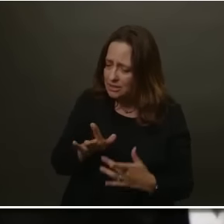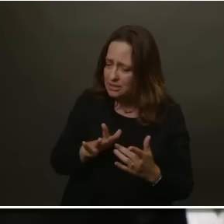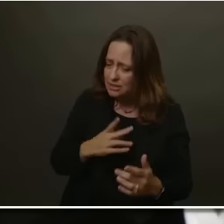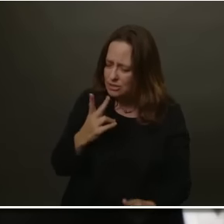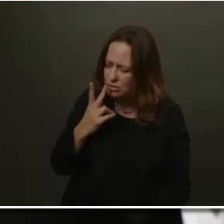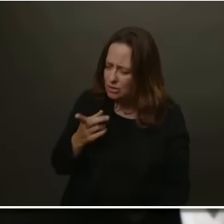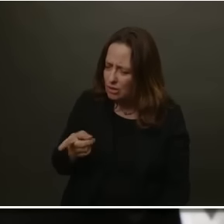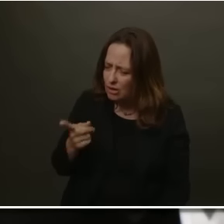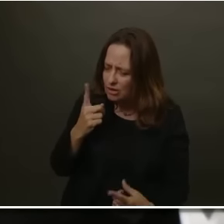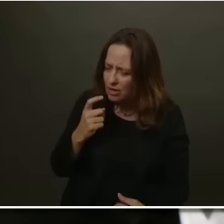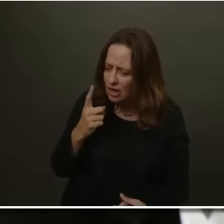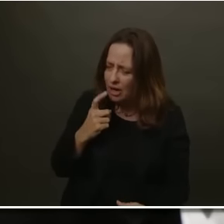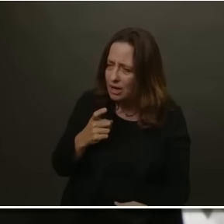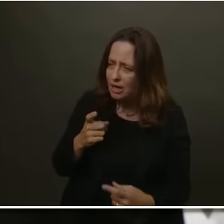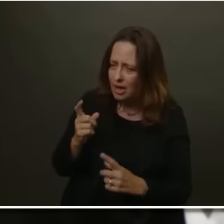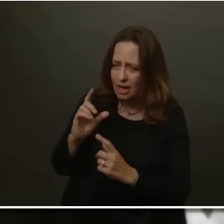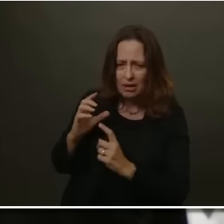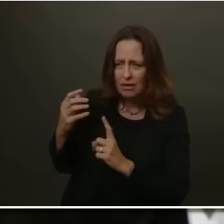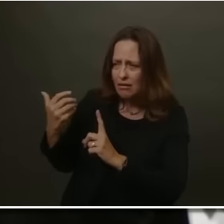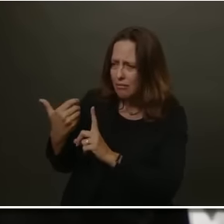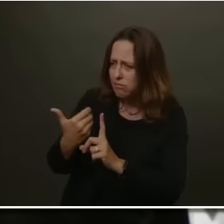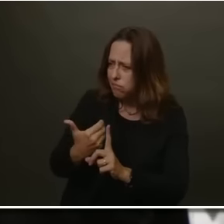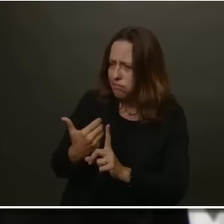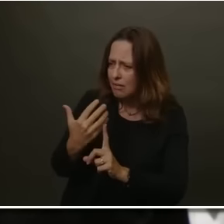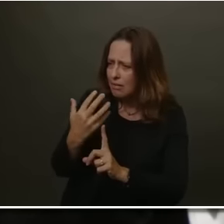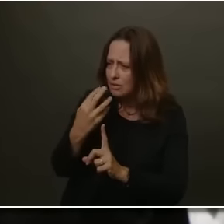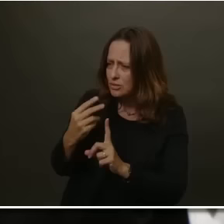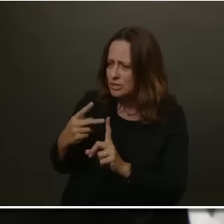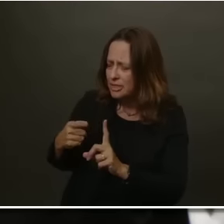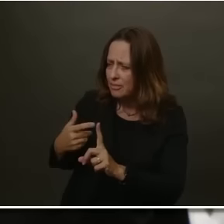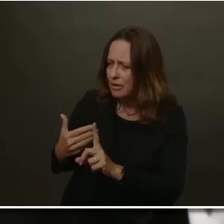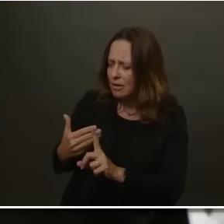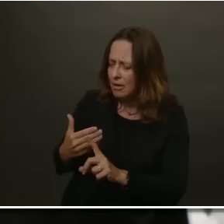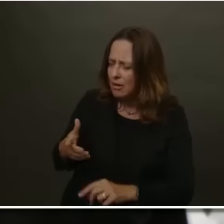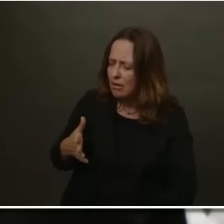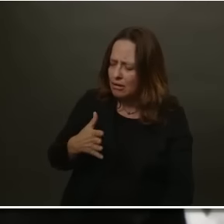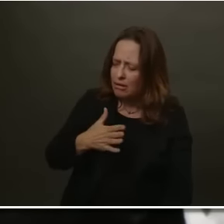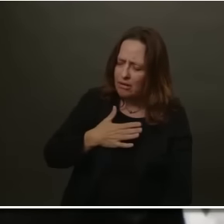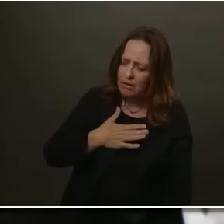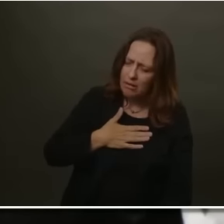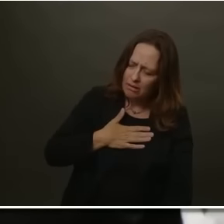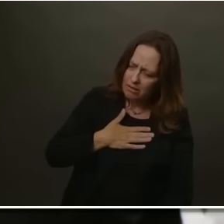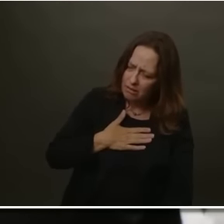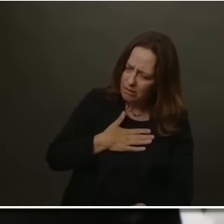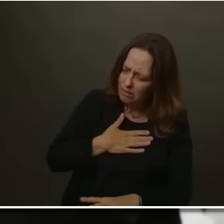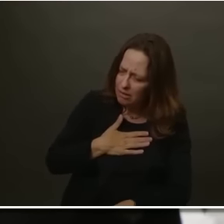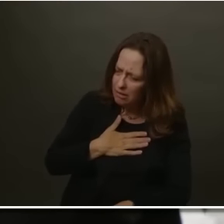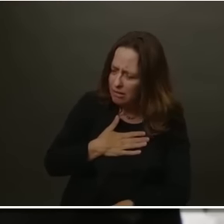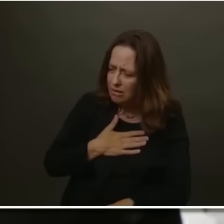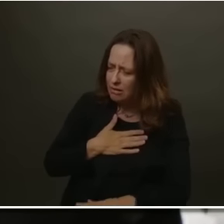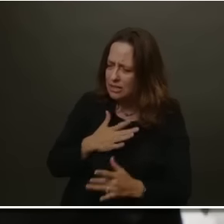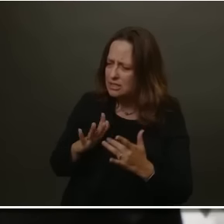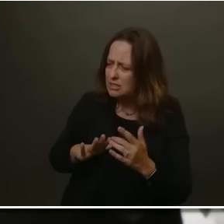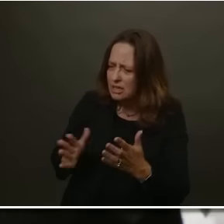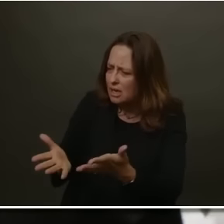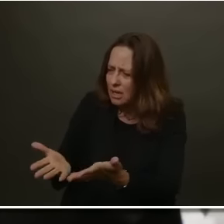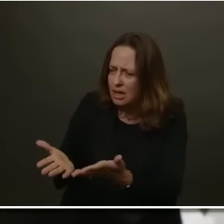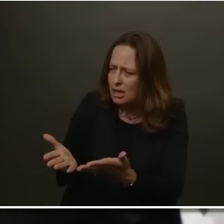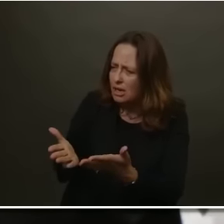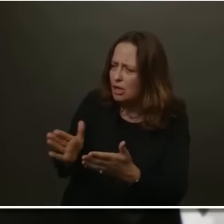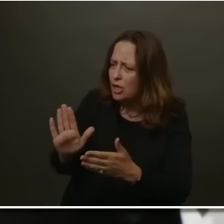verla llorando y a los judíos que estaban acompañados, también llorando, se estremizó enteramente y